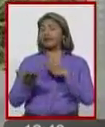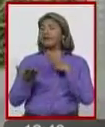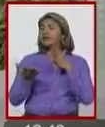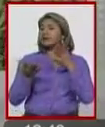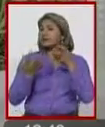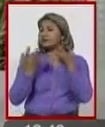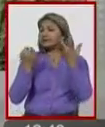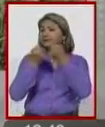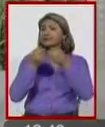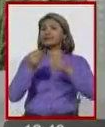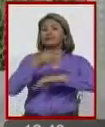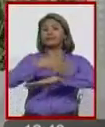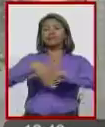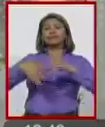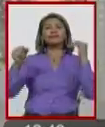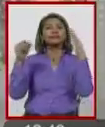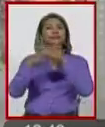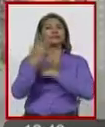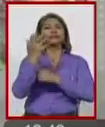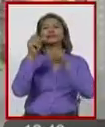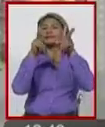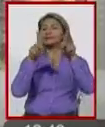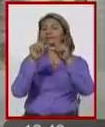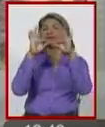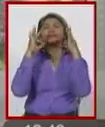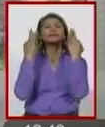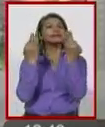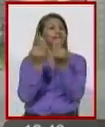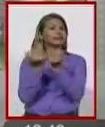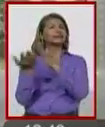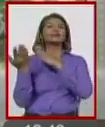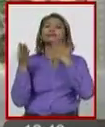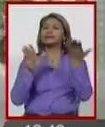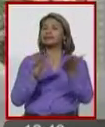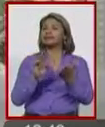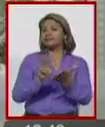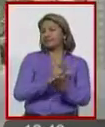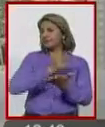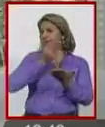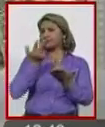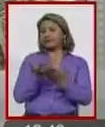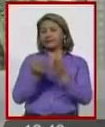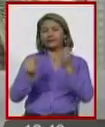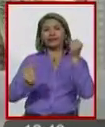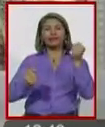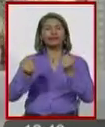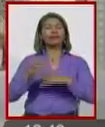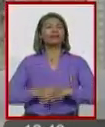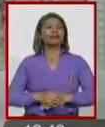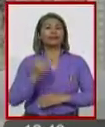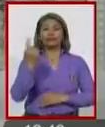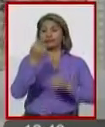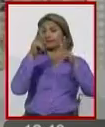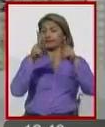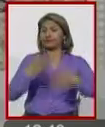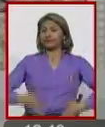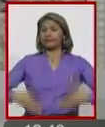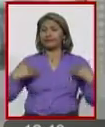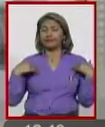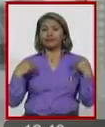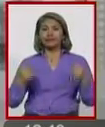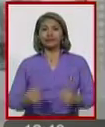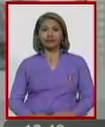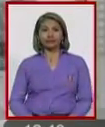Fatal accidente en la carretera bioceánica. Cinco miembros de una familia fallecieron al volcar el vehículo en el que viajaban. Una persona